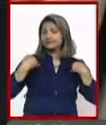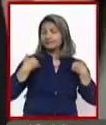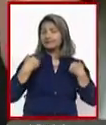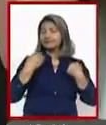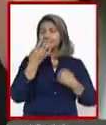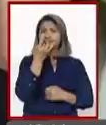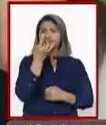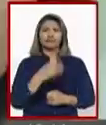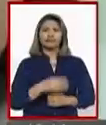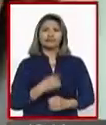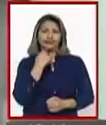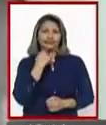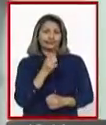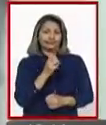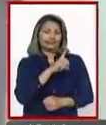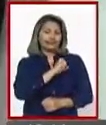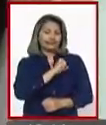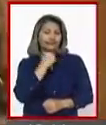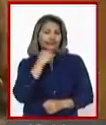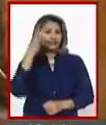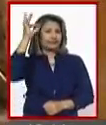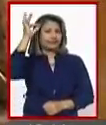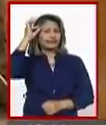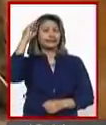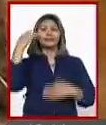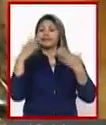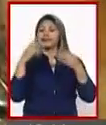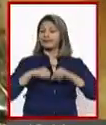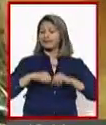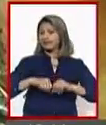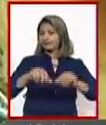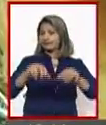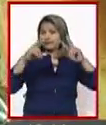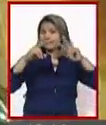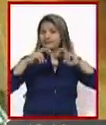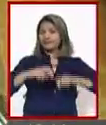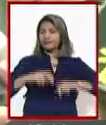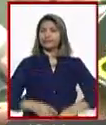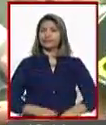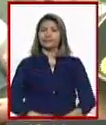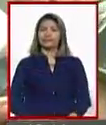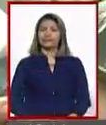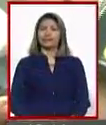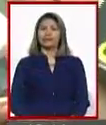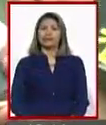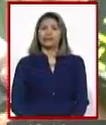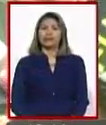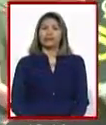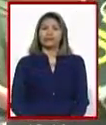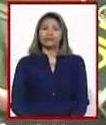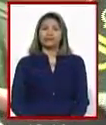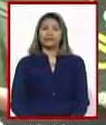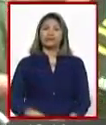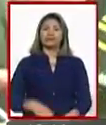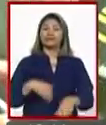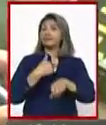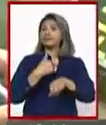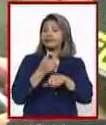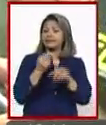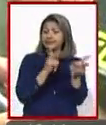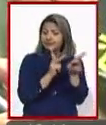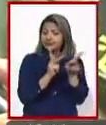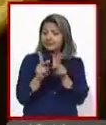zona. El caso pasó a la FLN y Fiscalía, quienes continuarán con las investigaciones. Sí, justamente, estaban en ese plan,